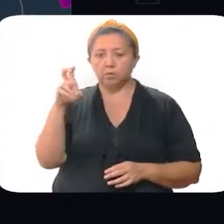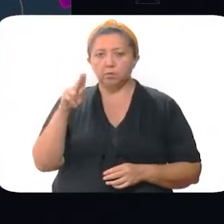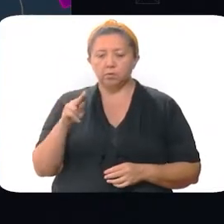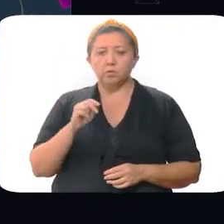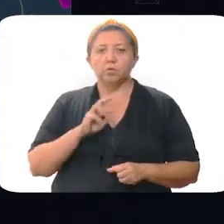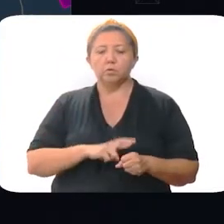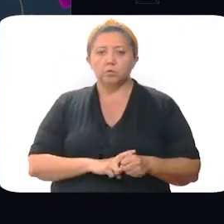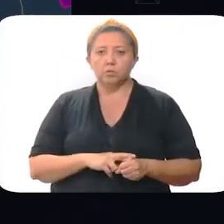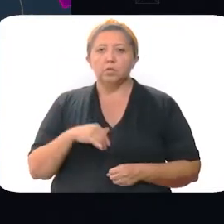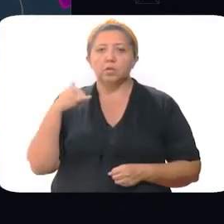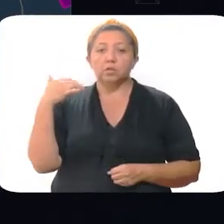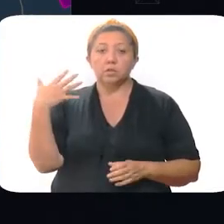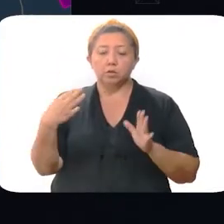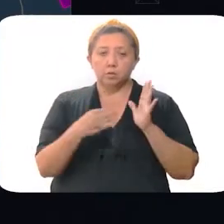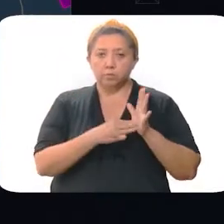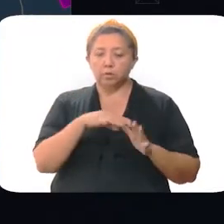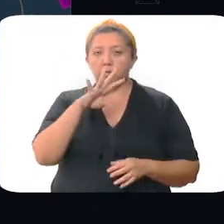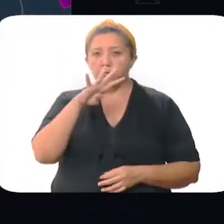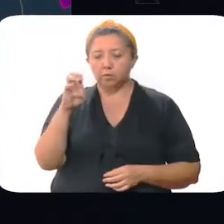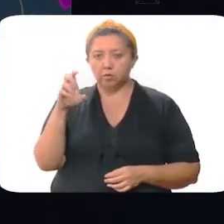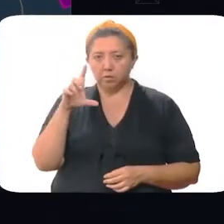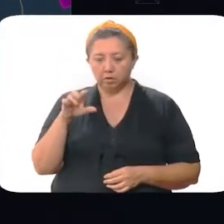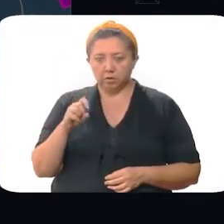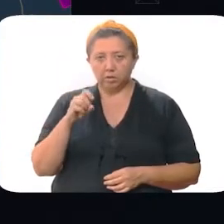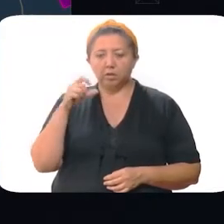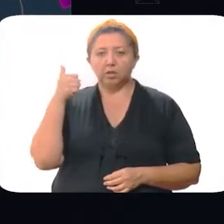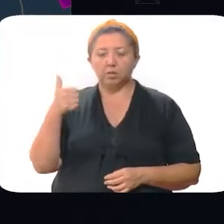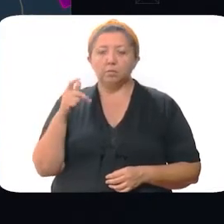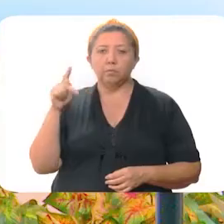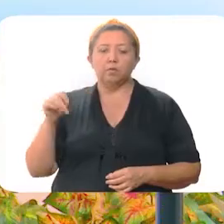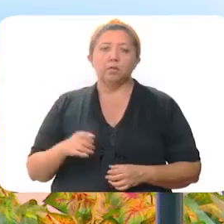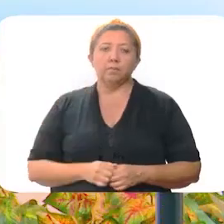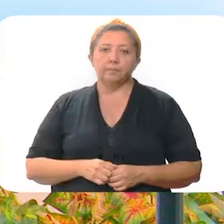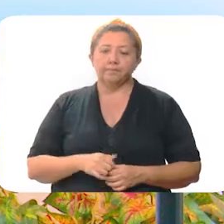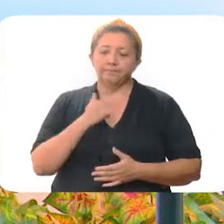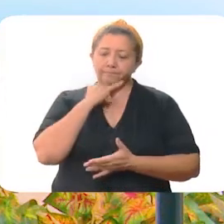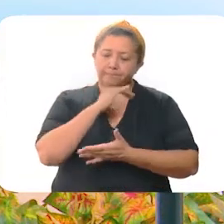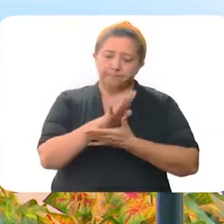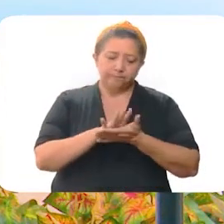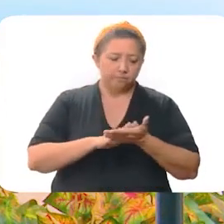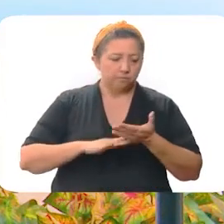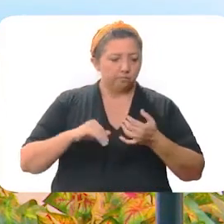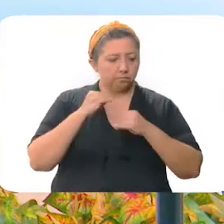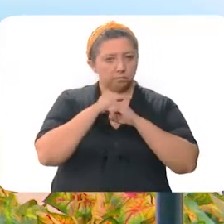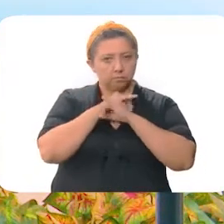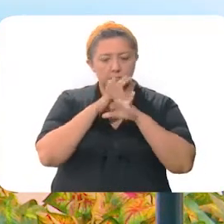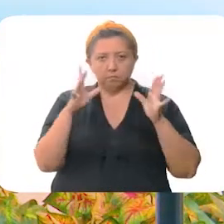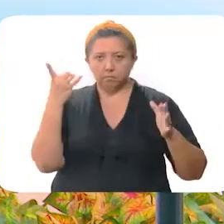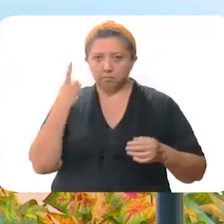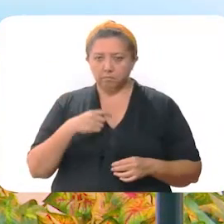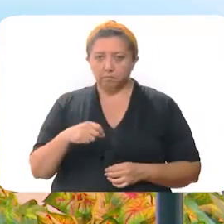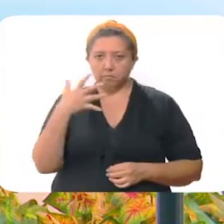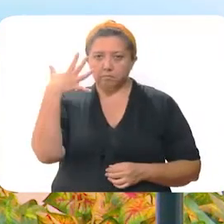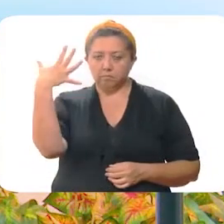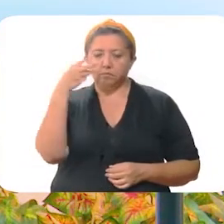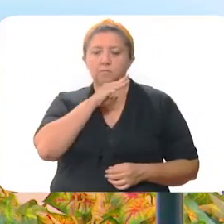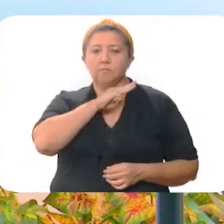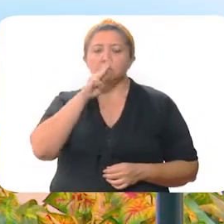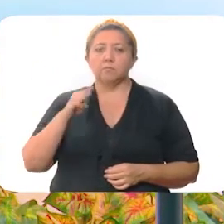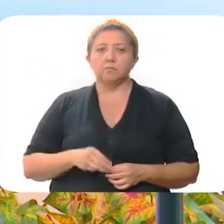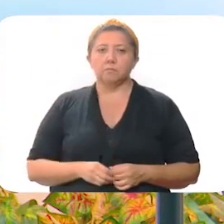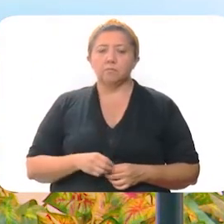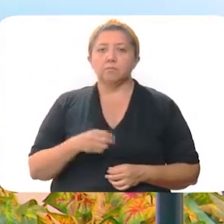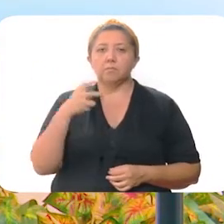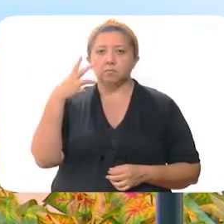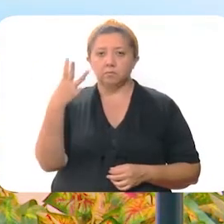3,480 en la zona sur, 5,436 en la zona poniente. Lamentablemente, en este parte médico informamos de 5 fallecimientos.